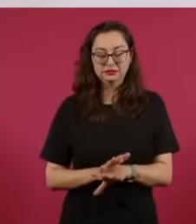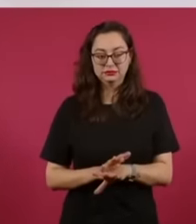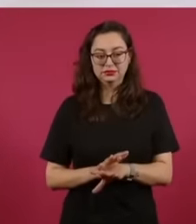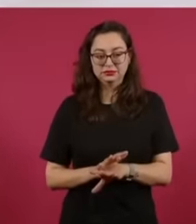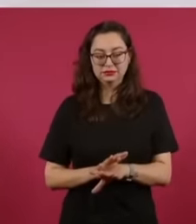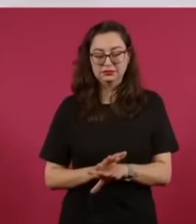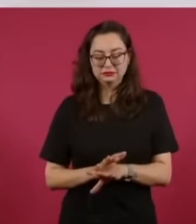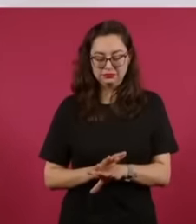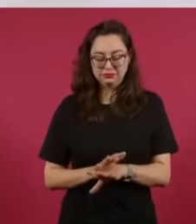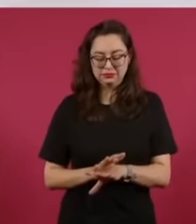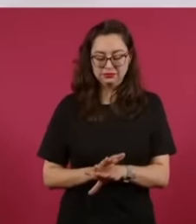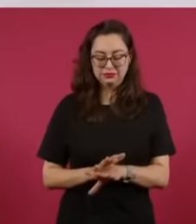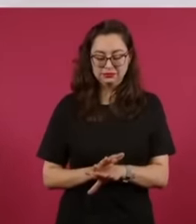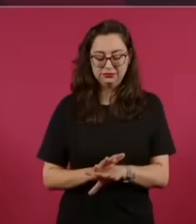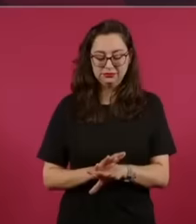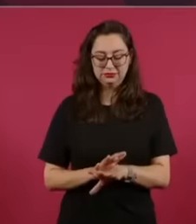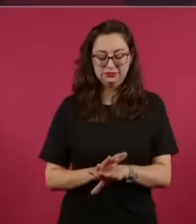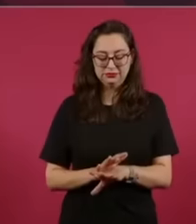y